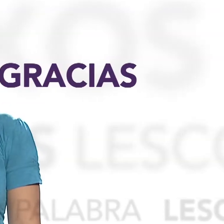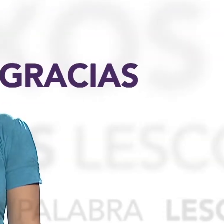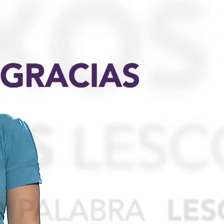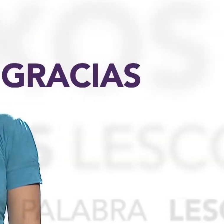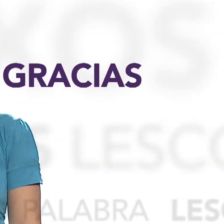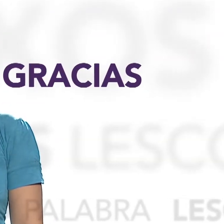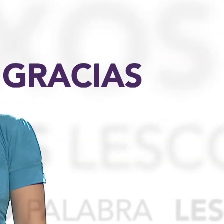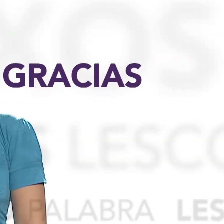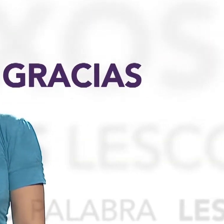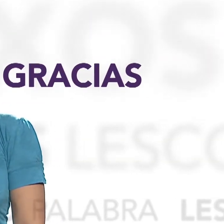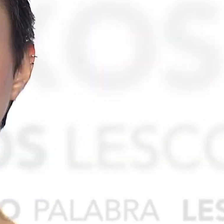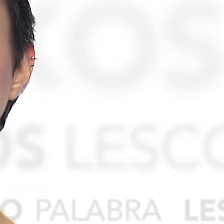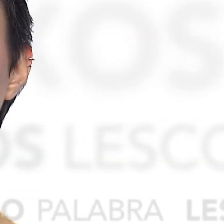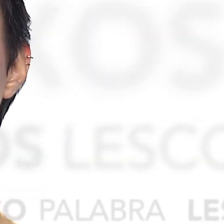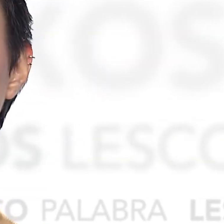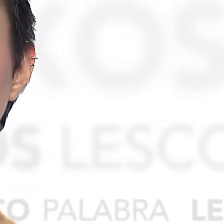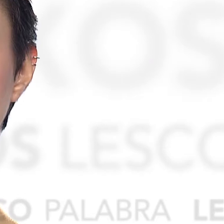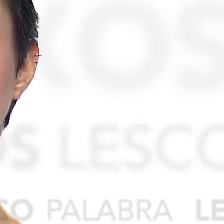Gracias.